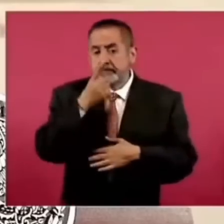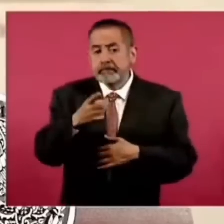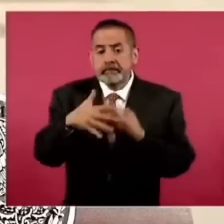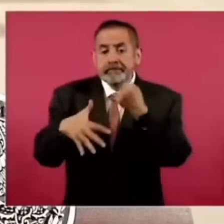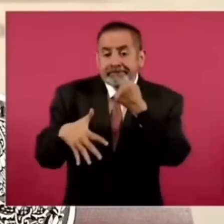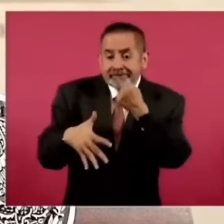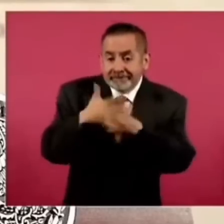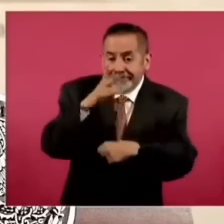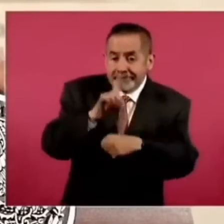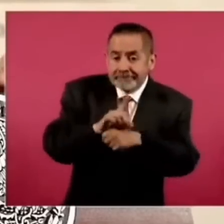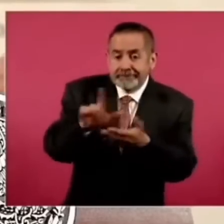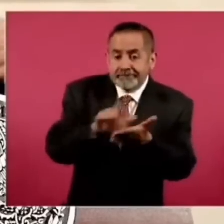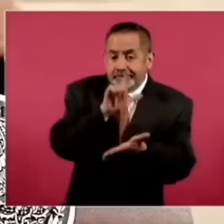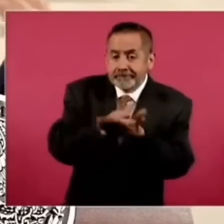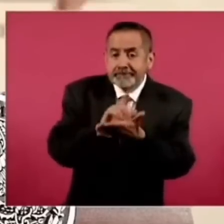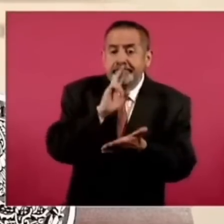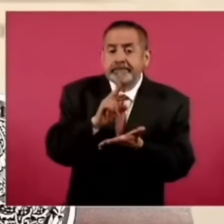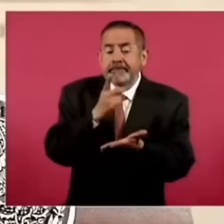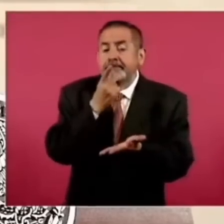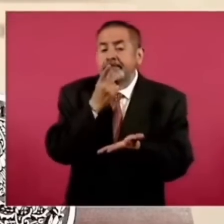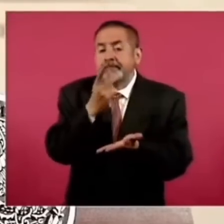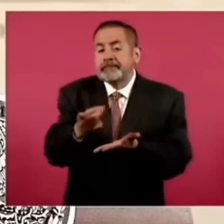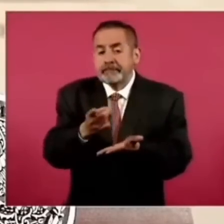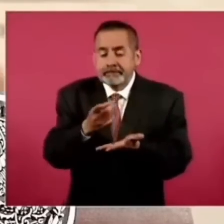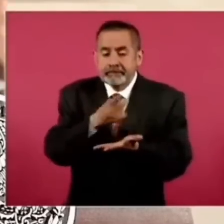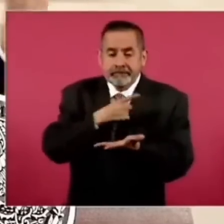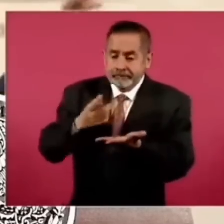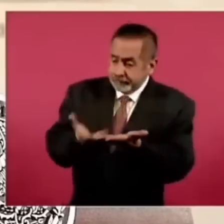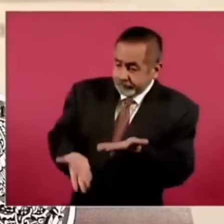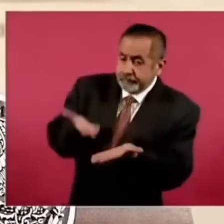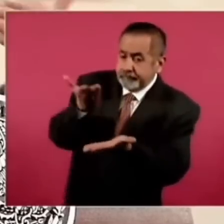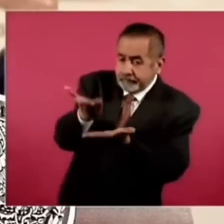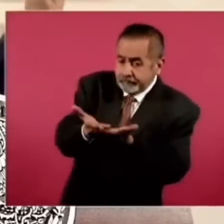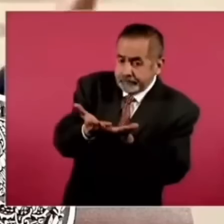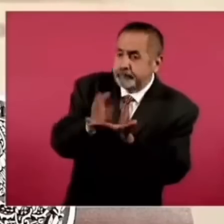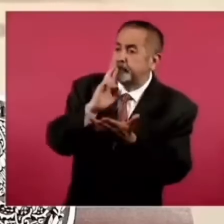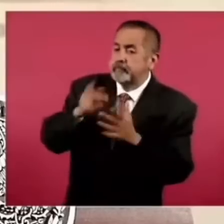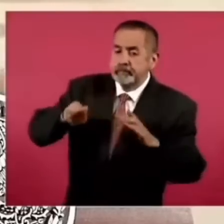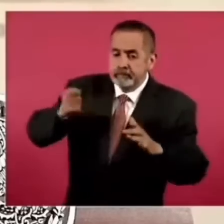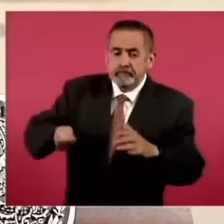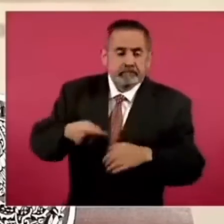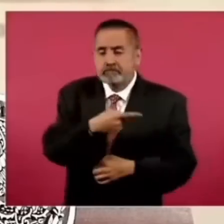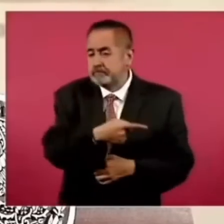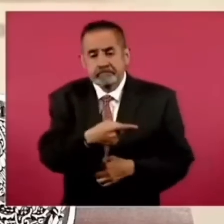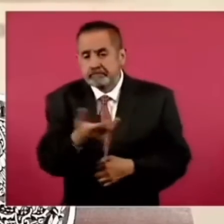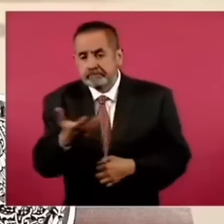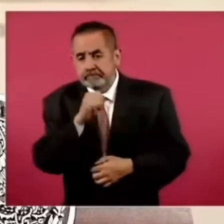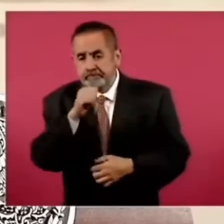días a presentar un proyecto. No lo hizo en los 15 días que marca la ley.